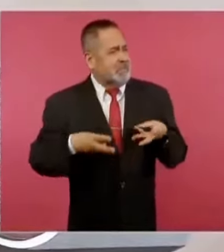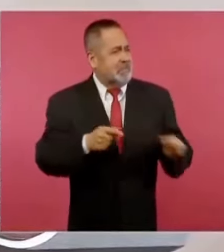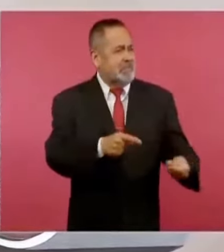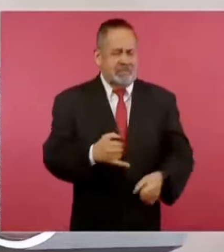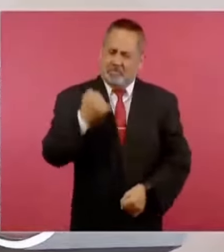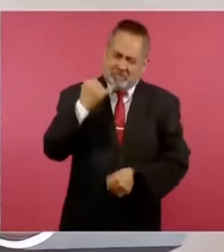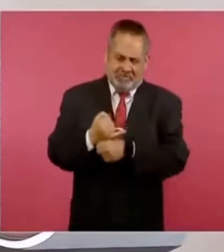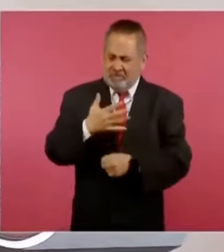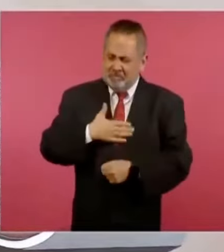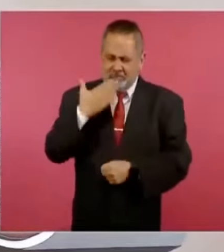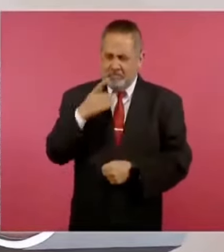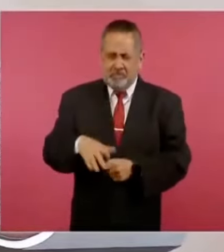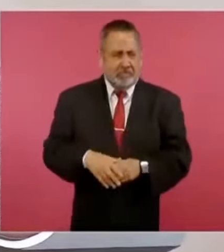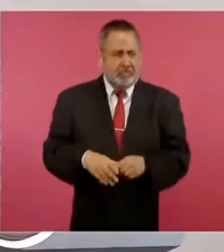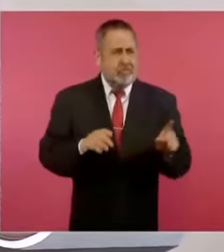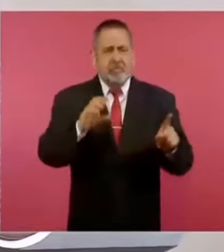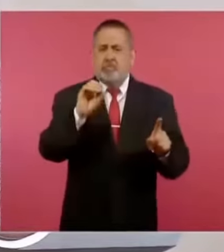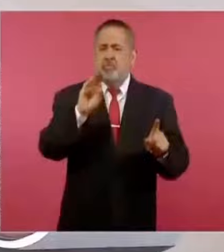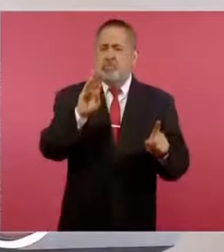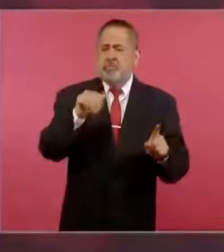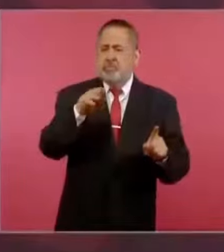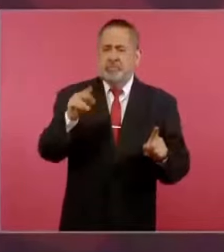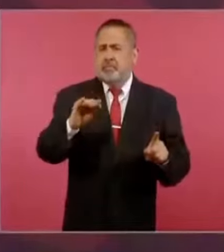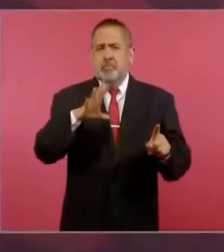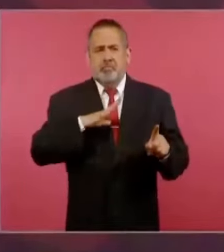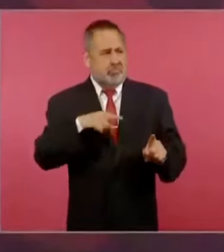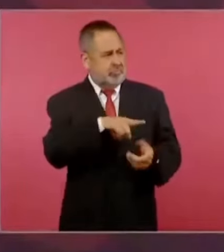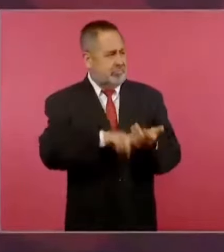que no lo tiene ni Obama,